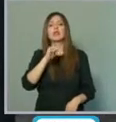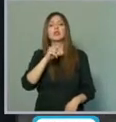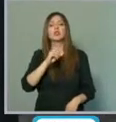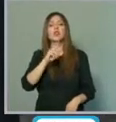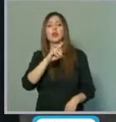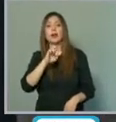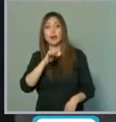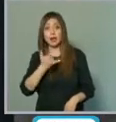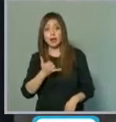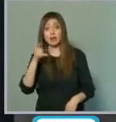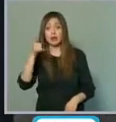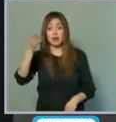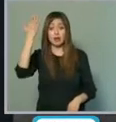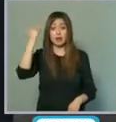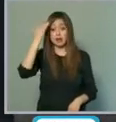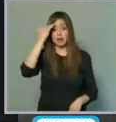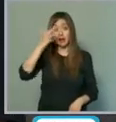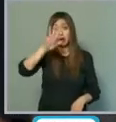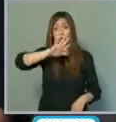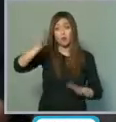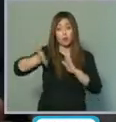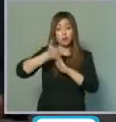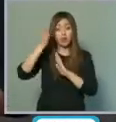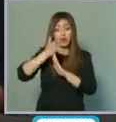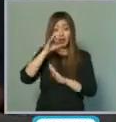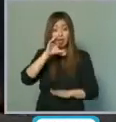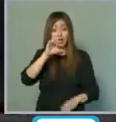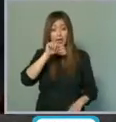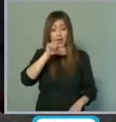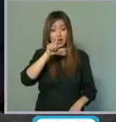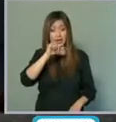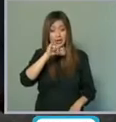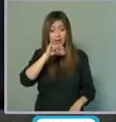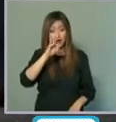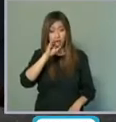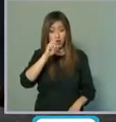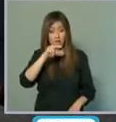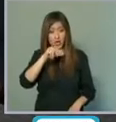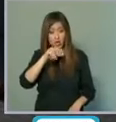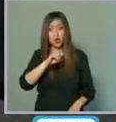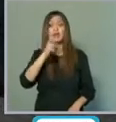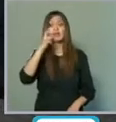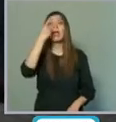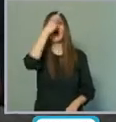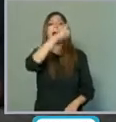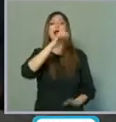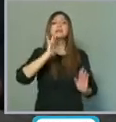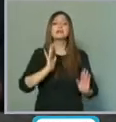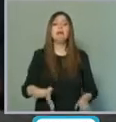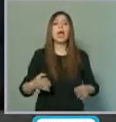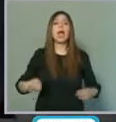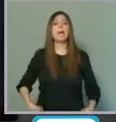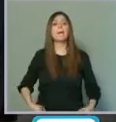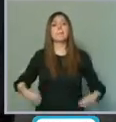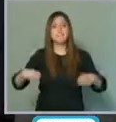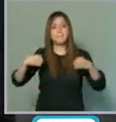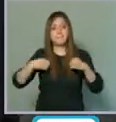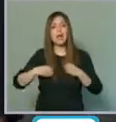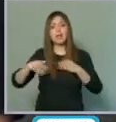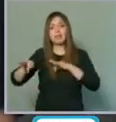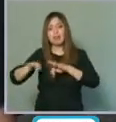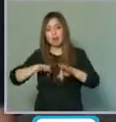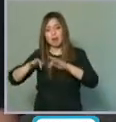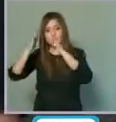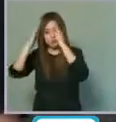es muy bonita y ahí están las hermanas que ya terminaron, digamos, su vida de religiosas activas,